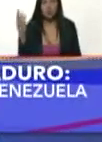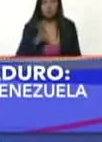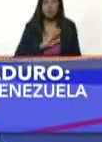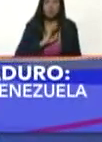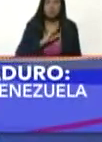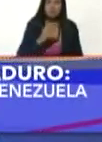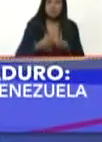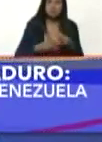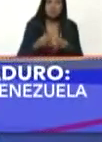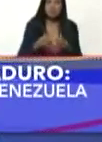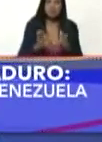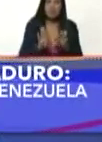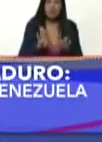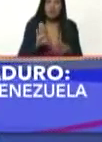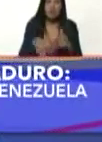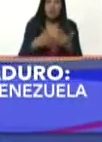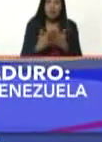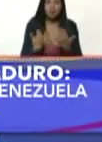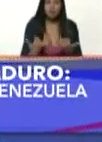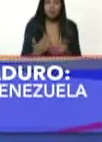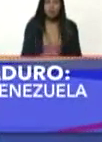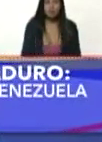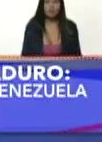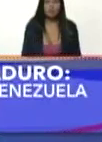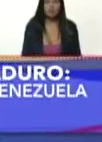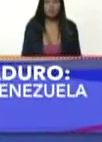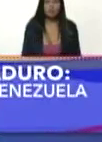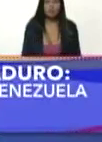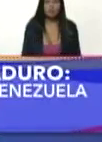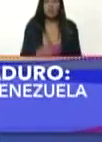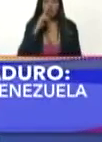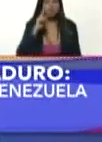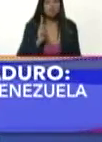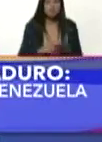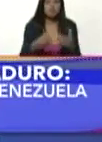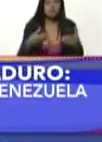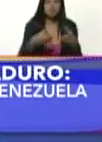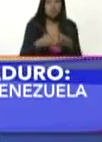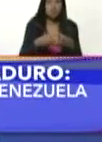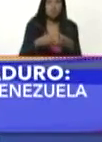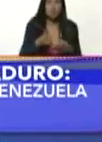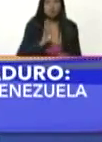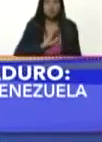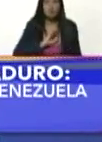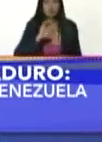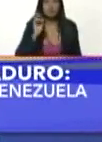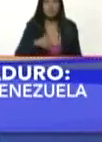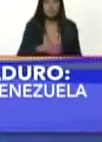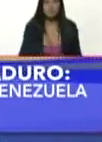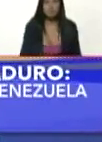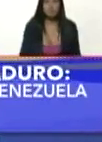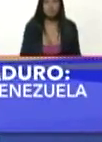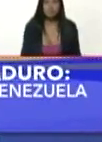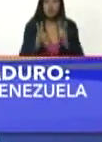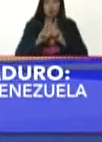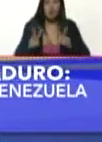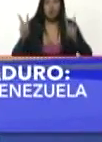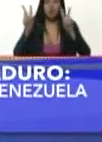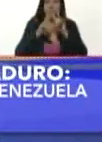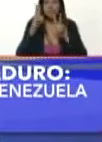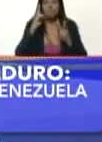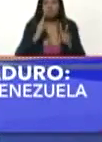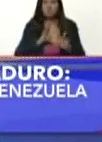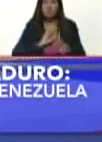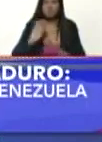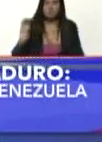colectiva y una afirmación colectiva e individual de los valores de Bolívar y de